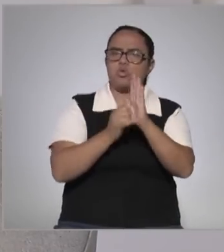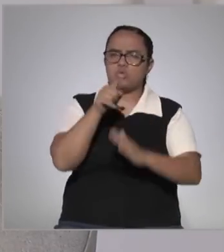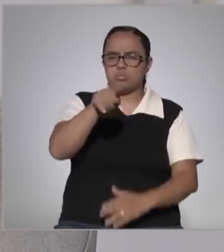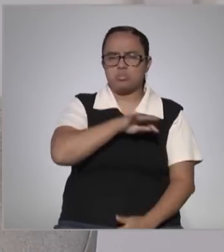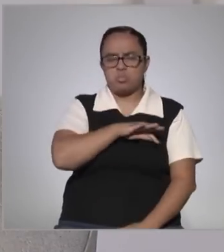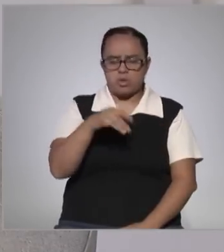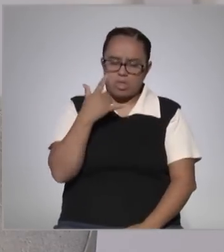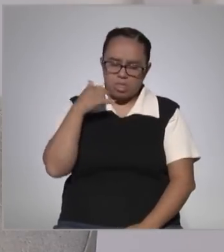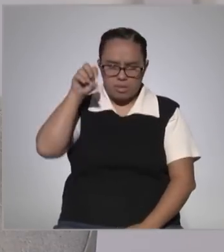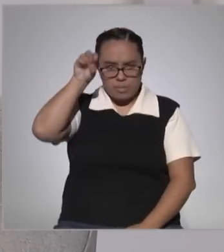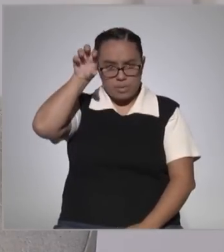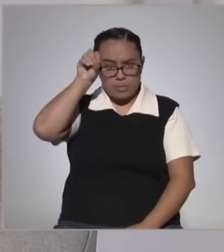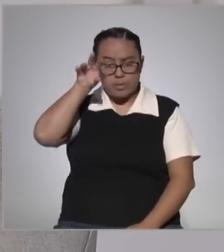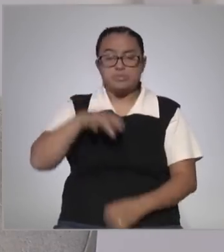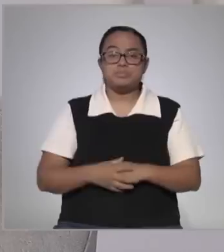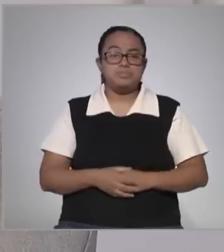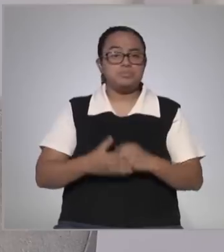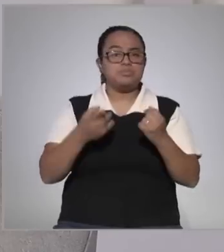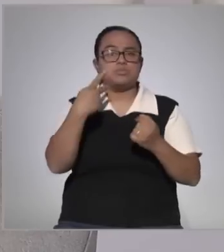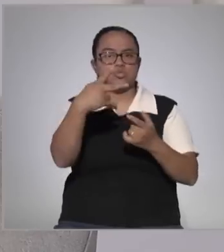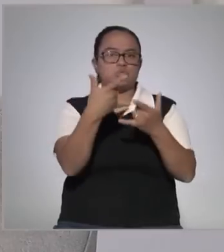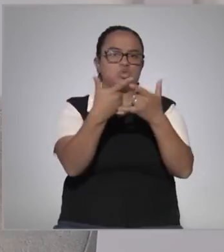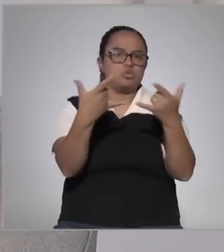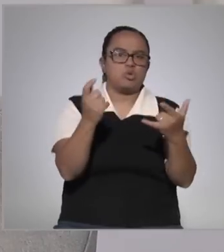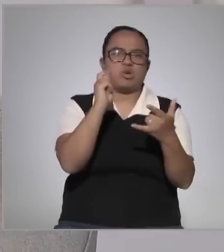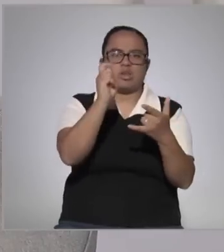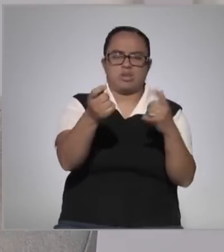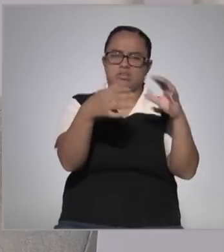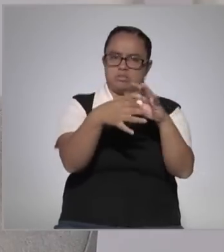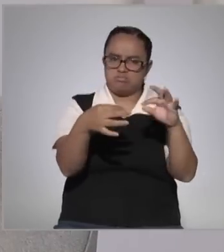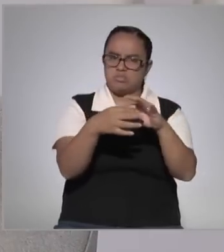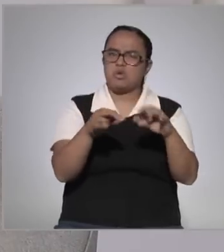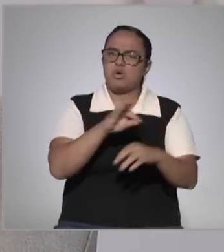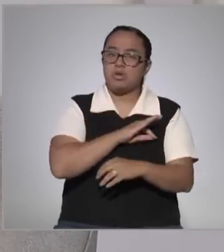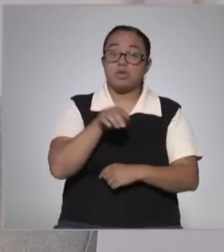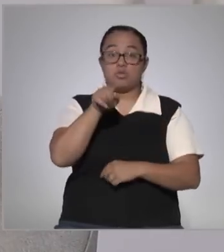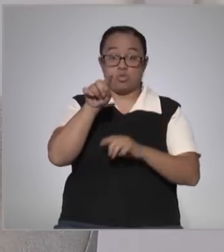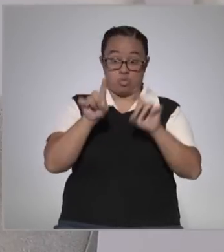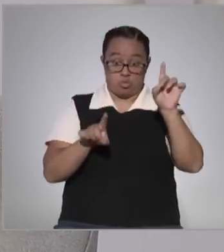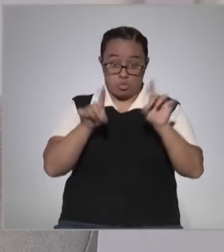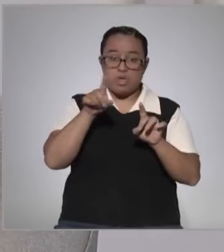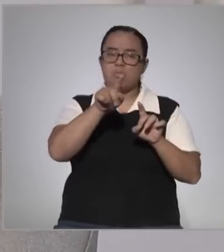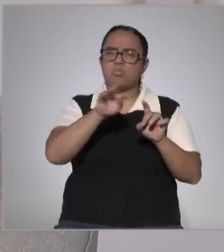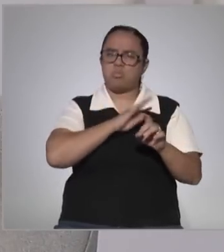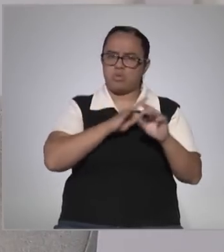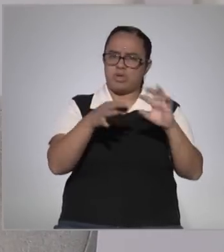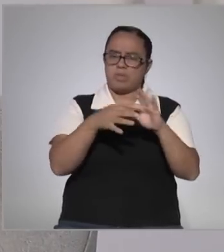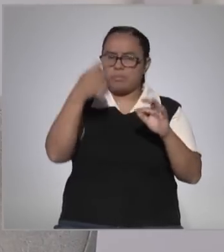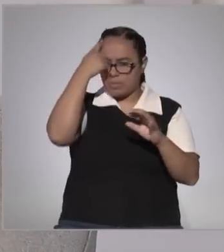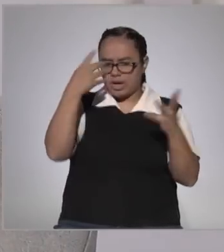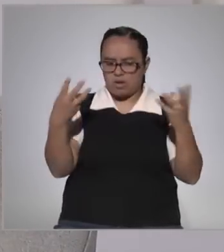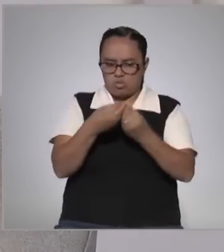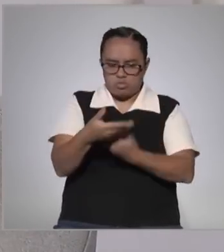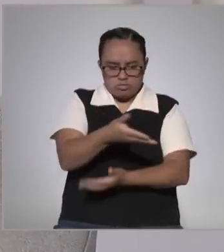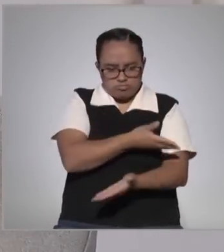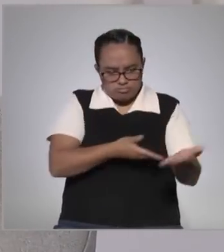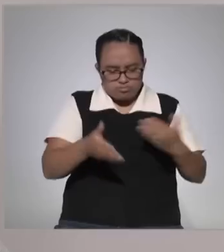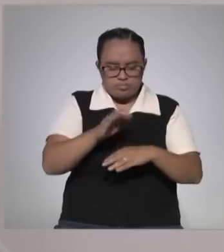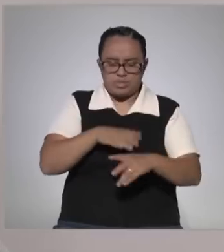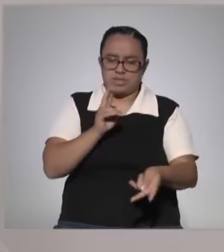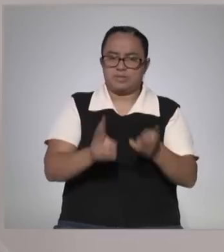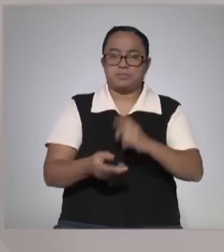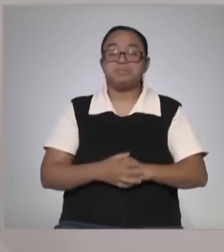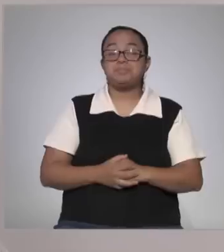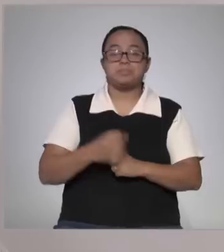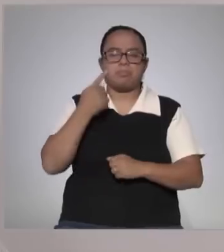donde estamos en vivo. Cuéntenos sus historias, comparta con nosotros sus dudas y hagamos la conversación juntos. Claro que sí, les